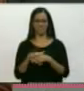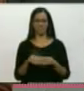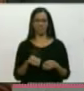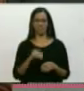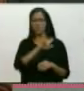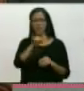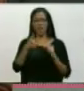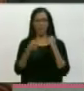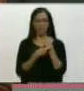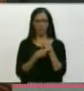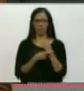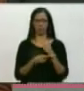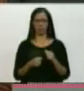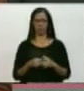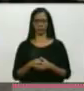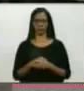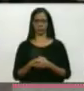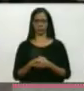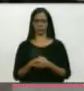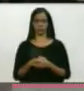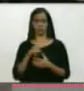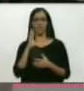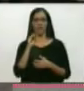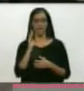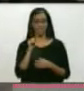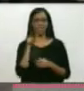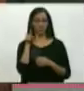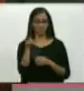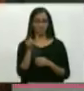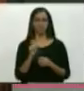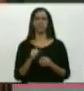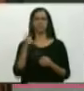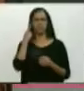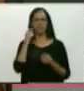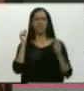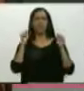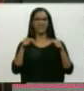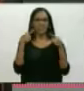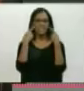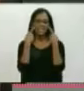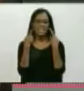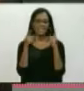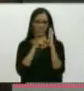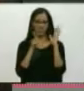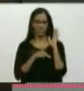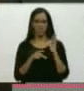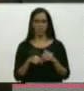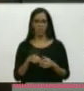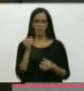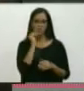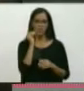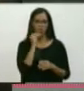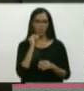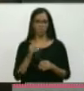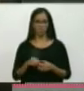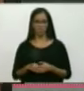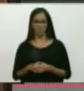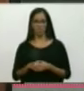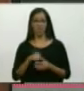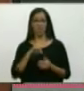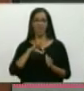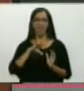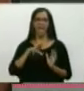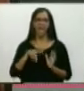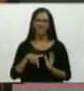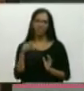Guaidó. Que vamos a estar hablando de él. Yo sé que hoy vas a estar pendiente del programa, zángano, ladrón